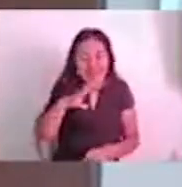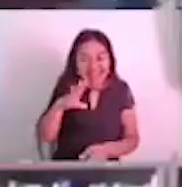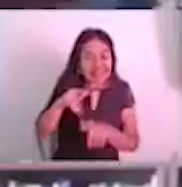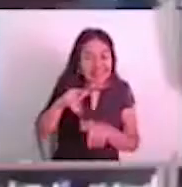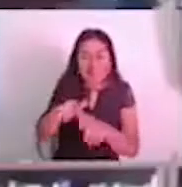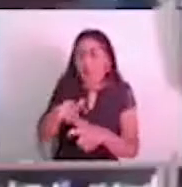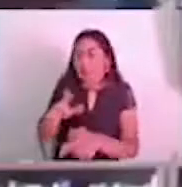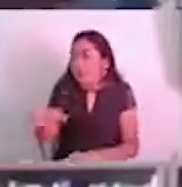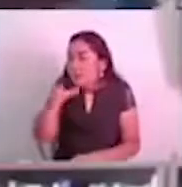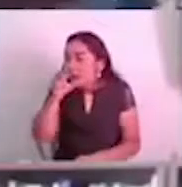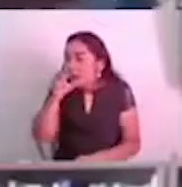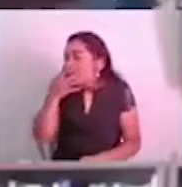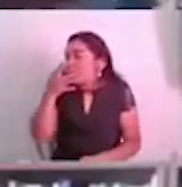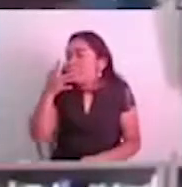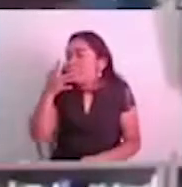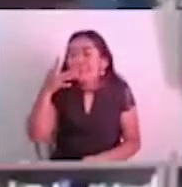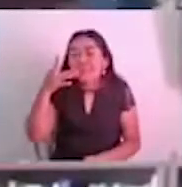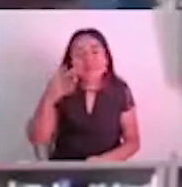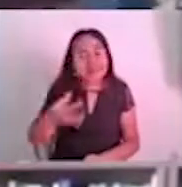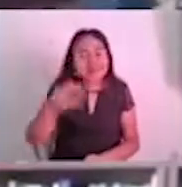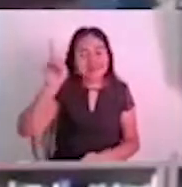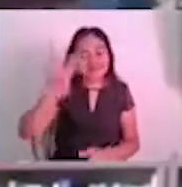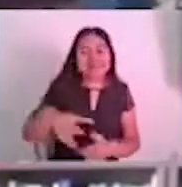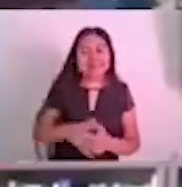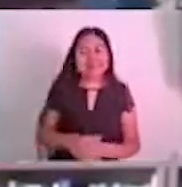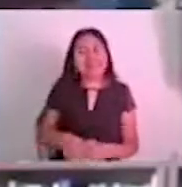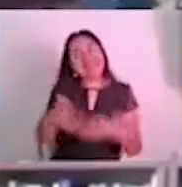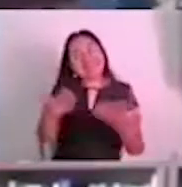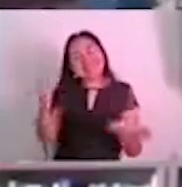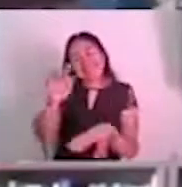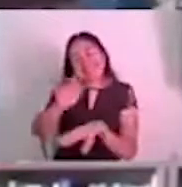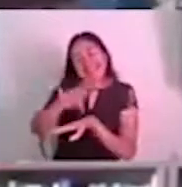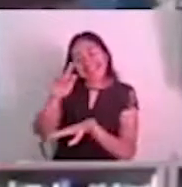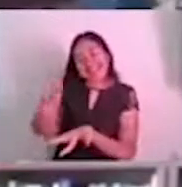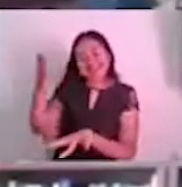es. Gracias a los dioses, gracias.